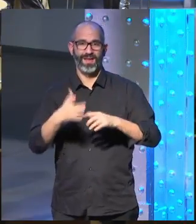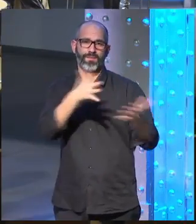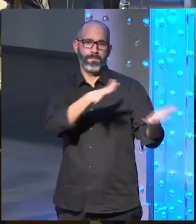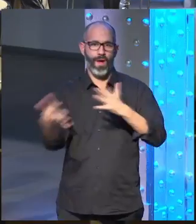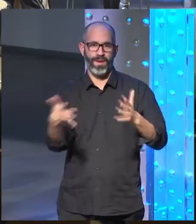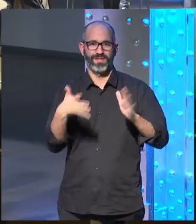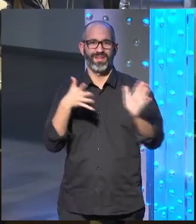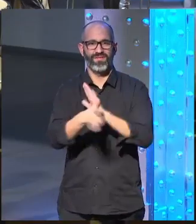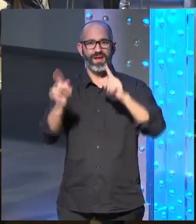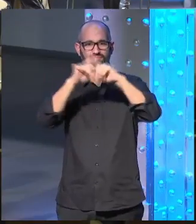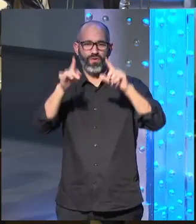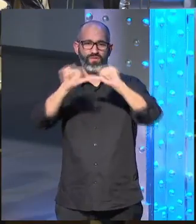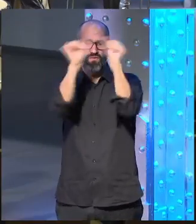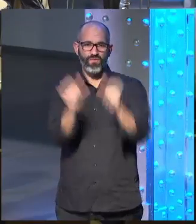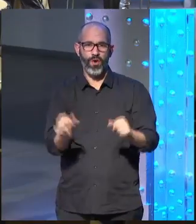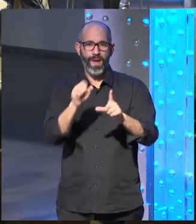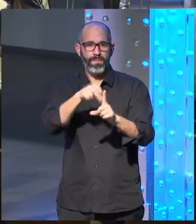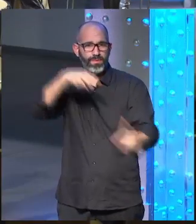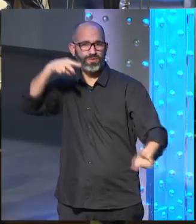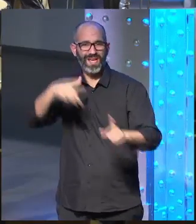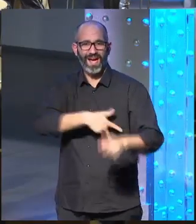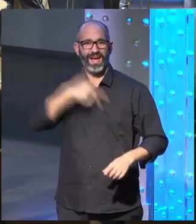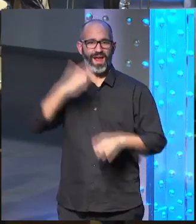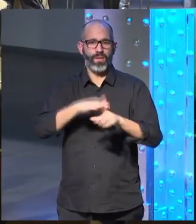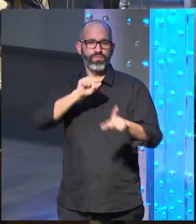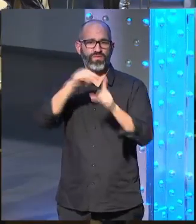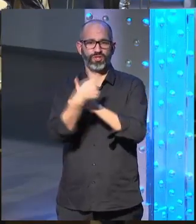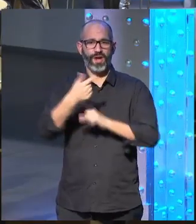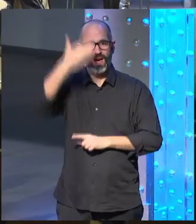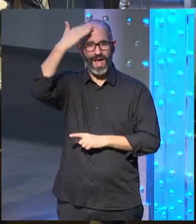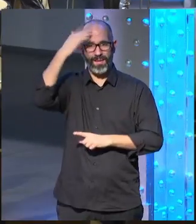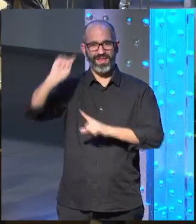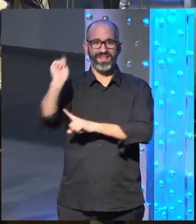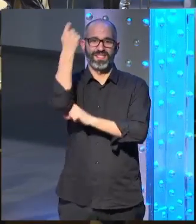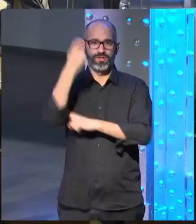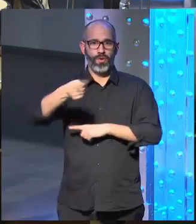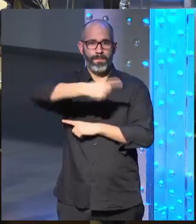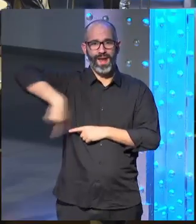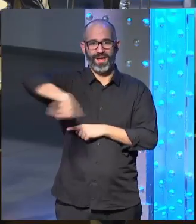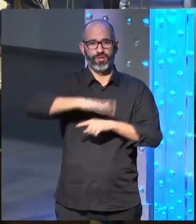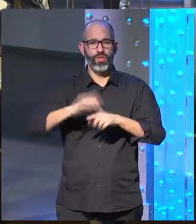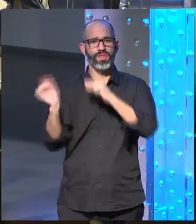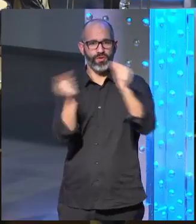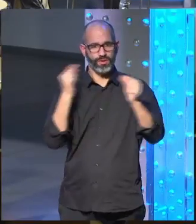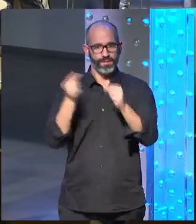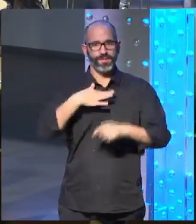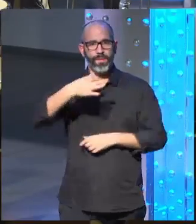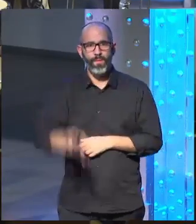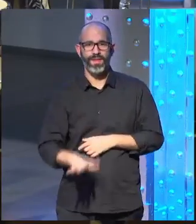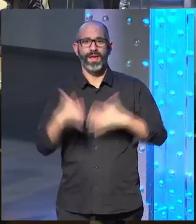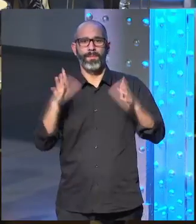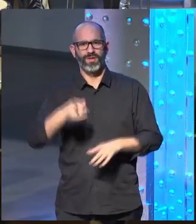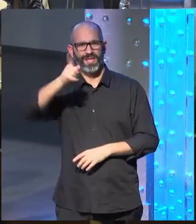es un poco el retrato robot que nos salió de los factores clave de éxito. ¿De acuerdo? Es para todos son muy discutibles y es muy